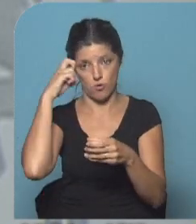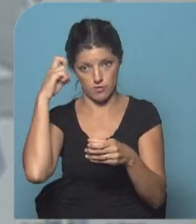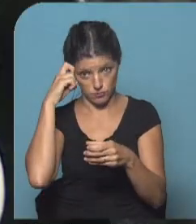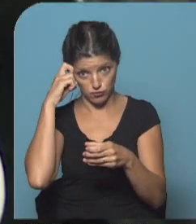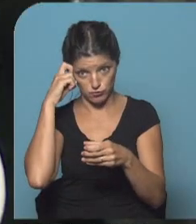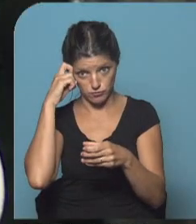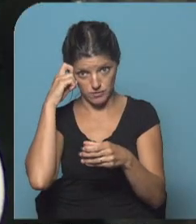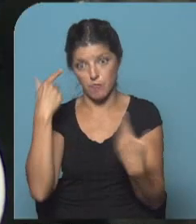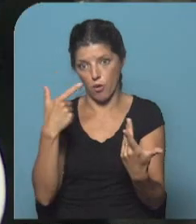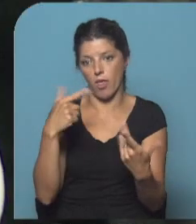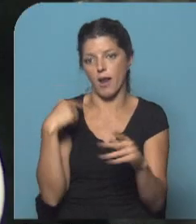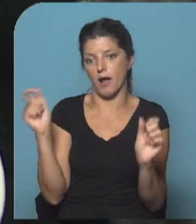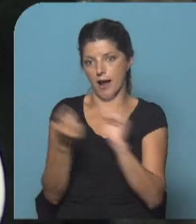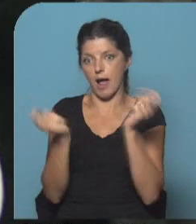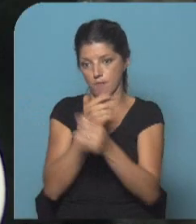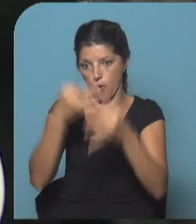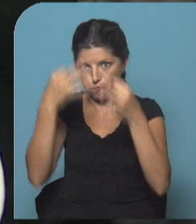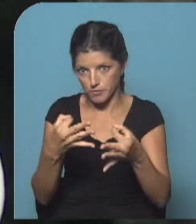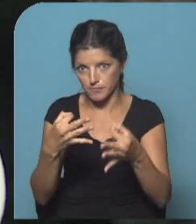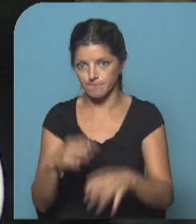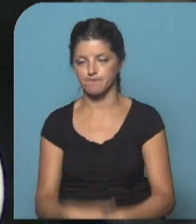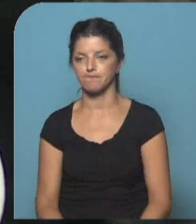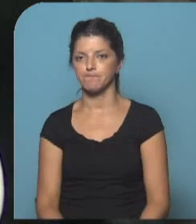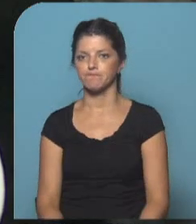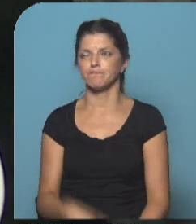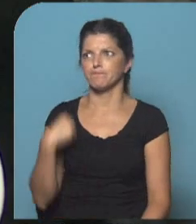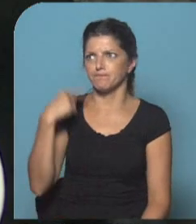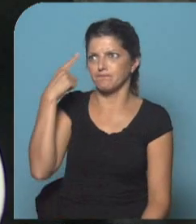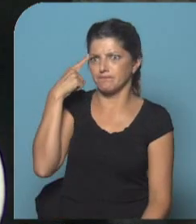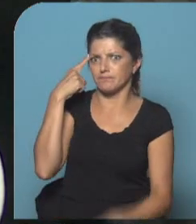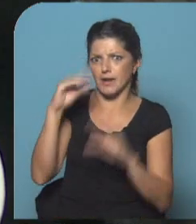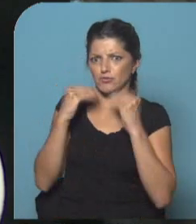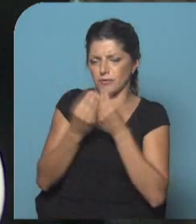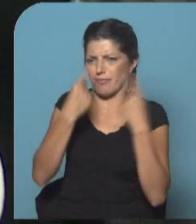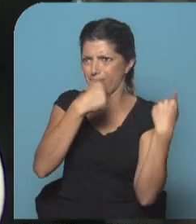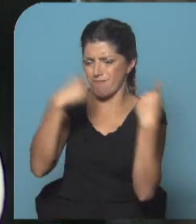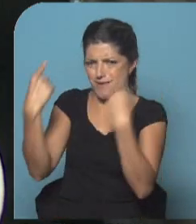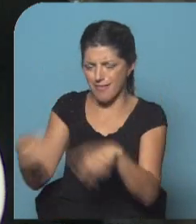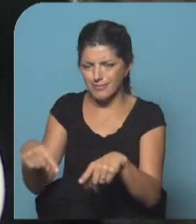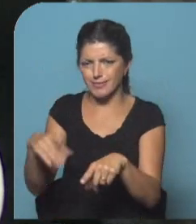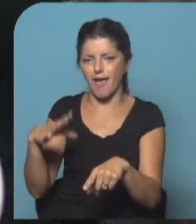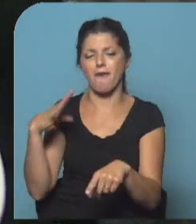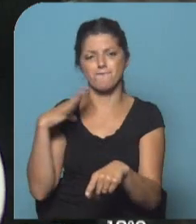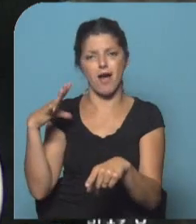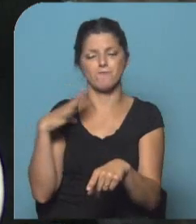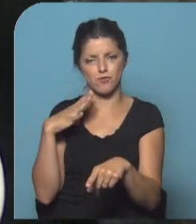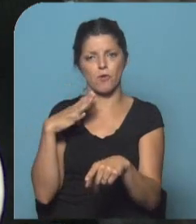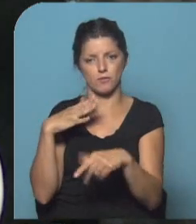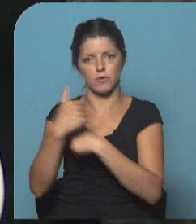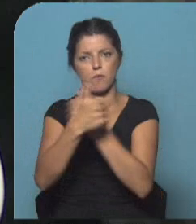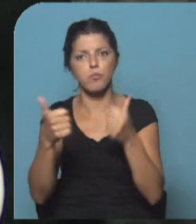término. Estos resultados no son los que perseguíamos. No hemos conseguido una mayoría alternativa al